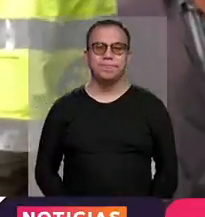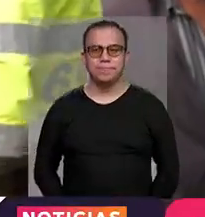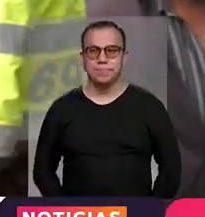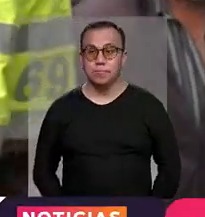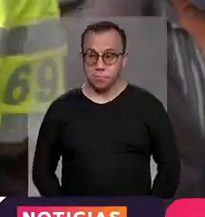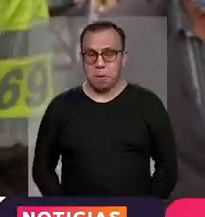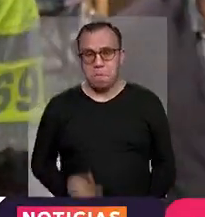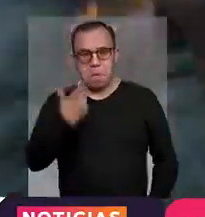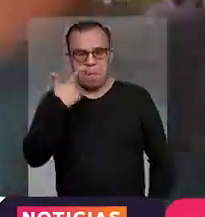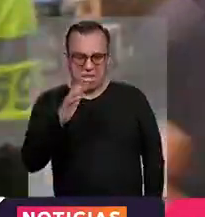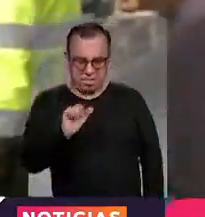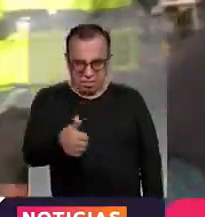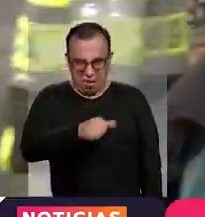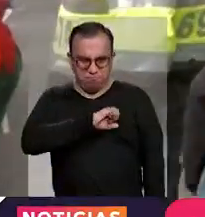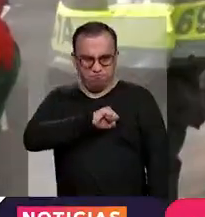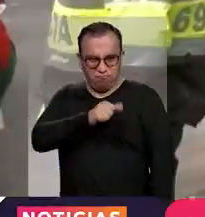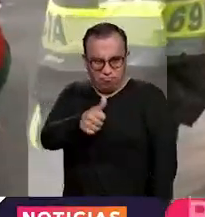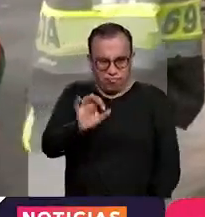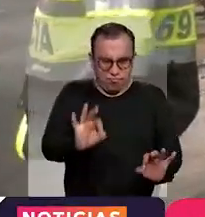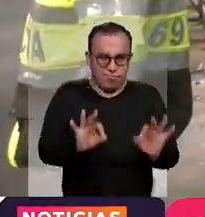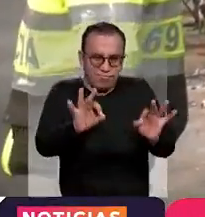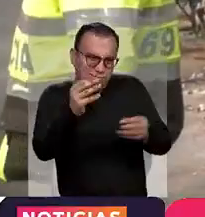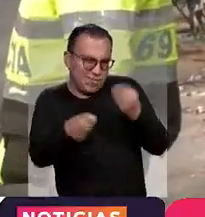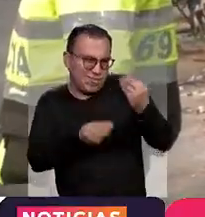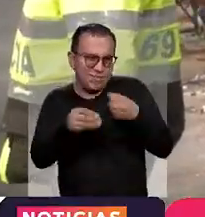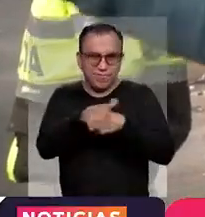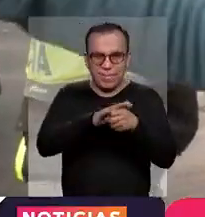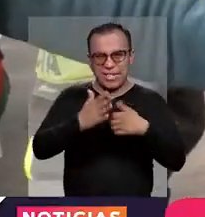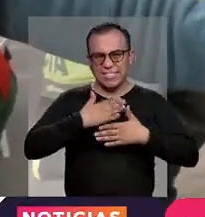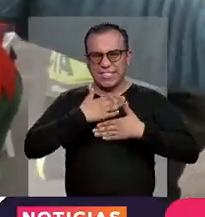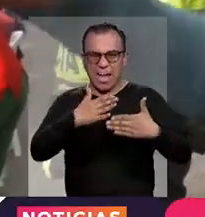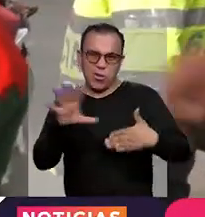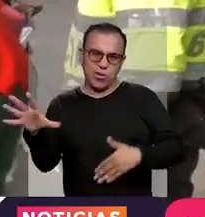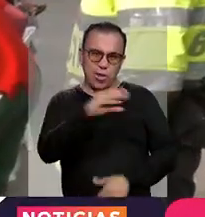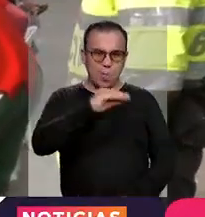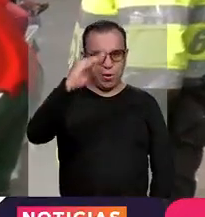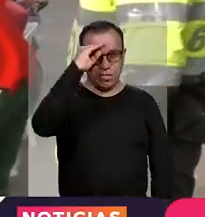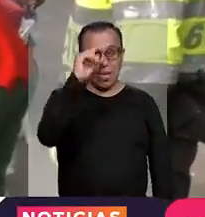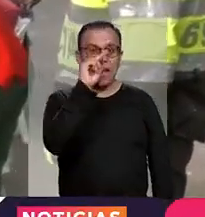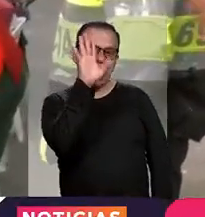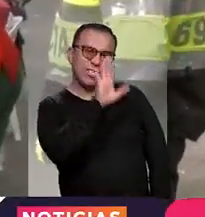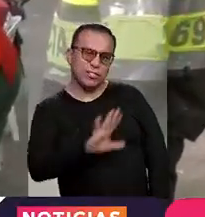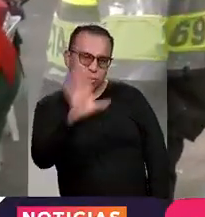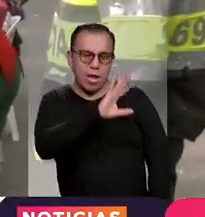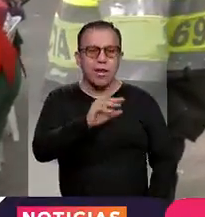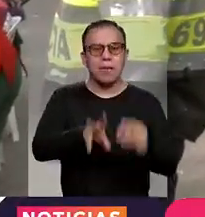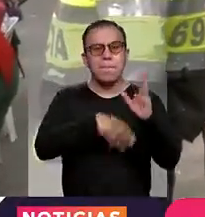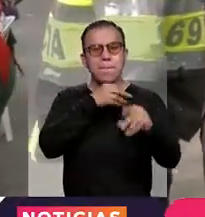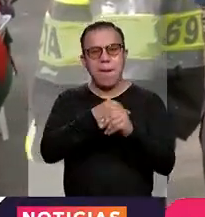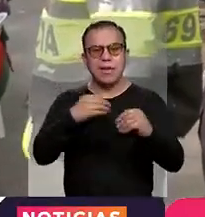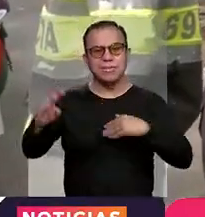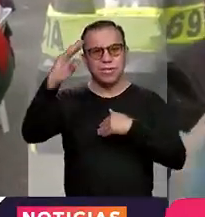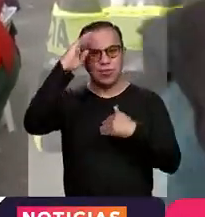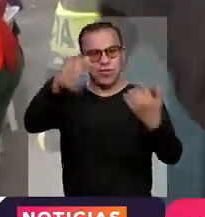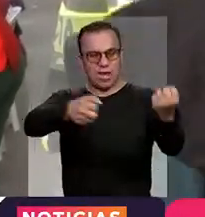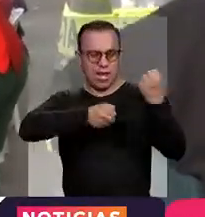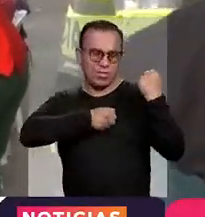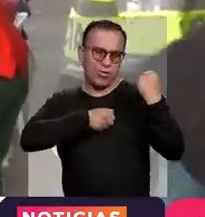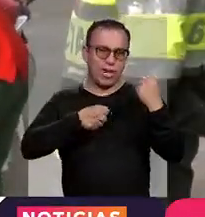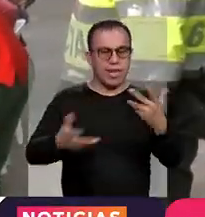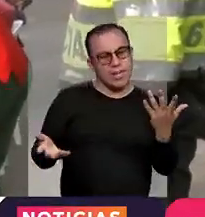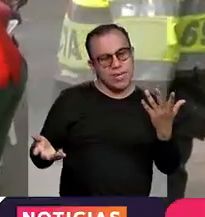Me parece muy elegante, la estamos pasando bien. Saludos a todas las policías nacionales y al equipo del Ejército Nacional.